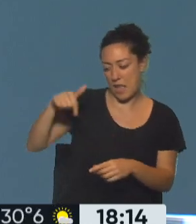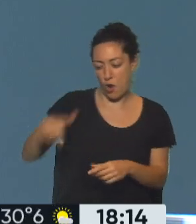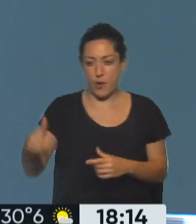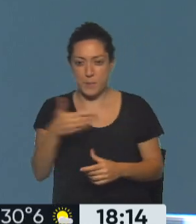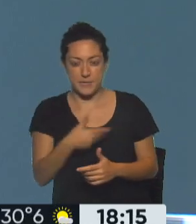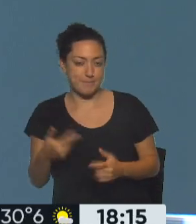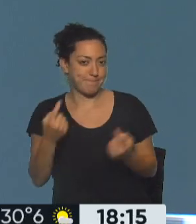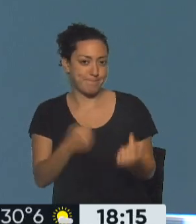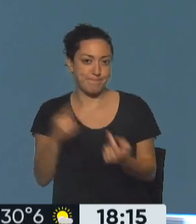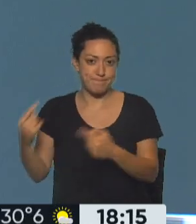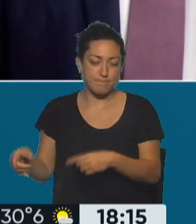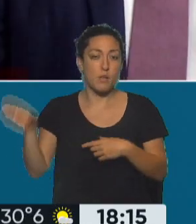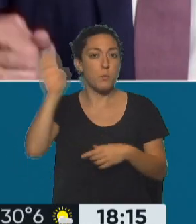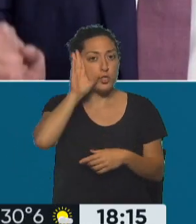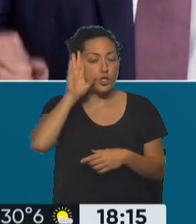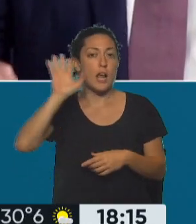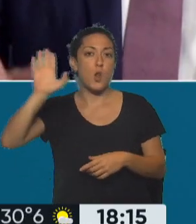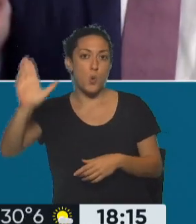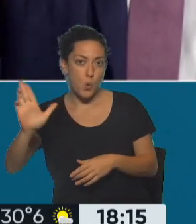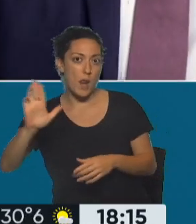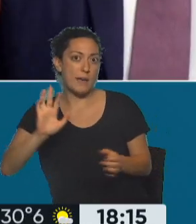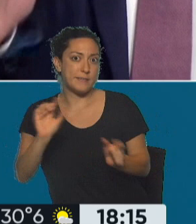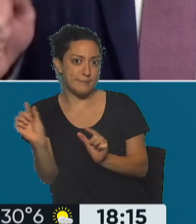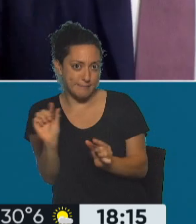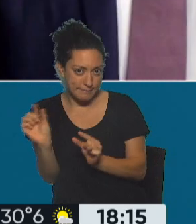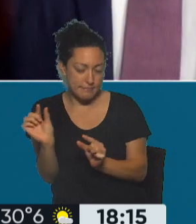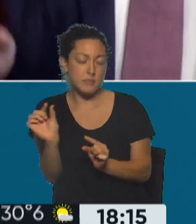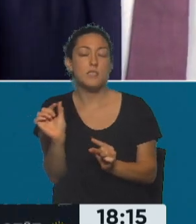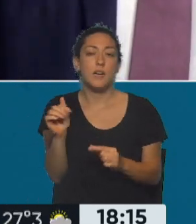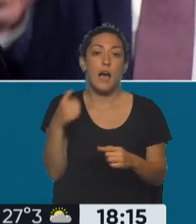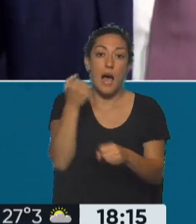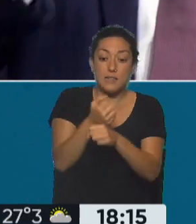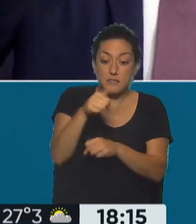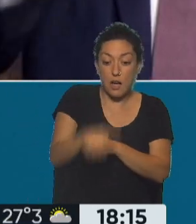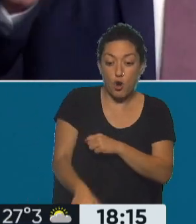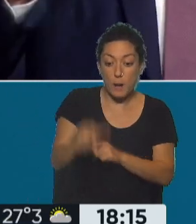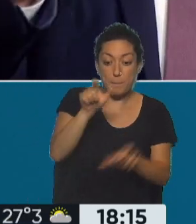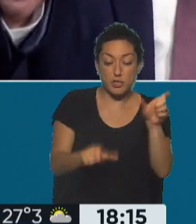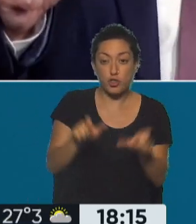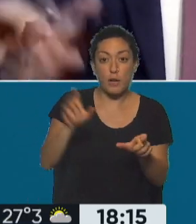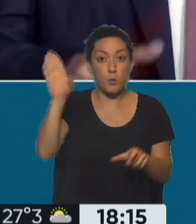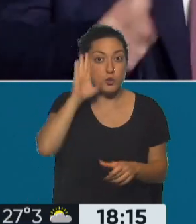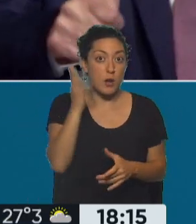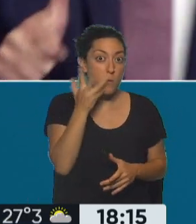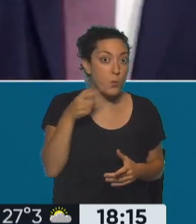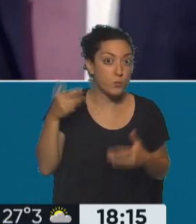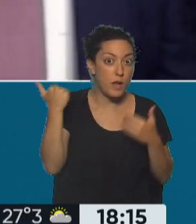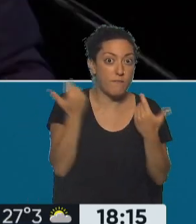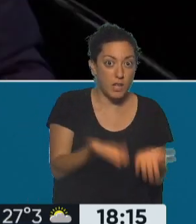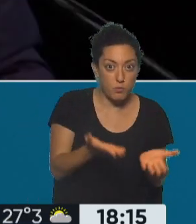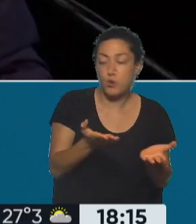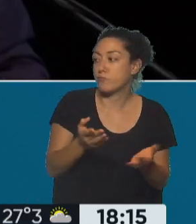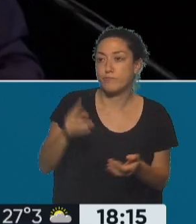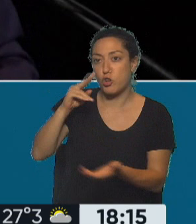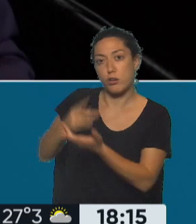quedó bastante cerca de Jair Bolsonaro y seguidores de Bolsonaro que hasta el día de hoy no lo reconocen. Dentro del mismo bloque, las alianzas,